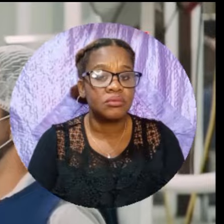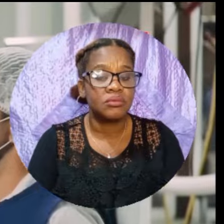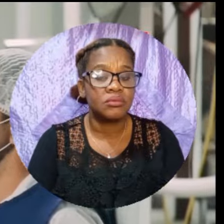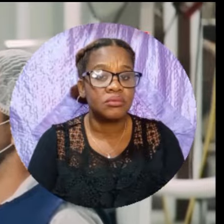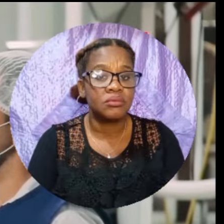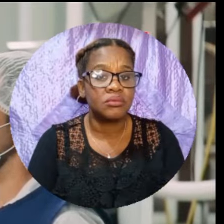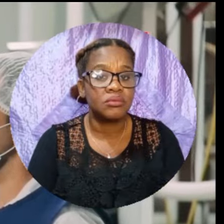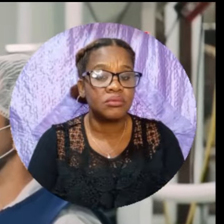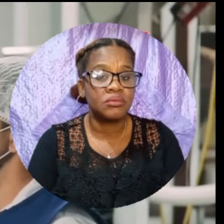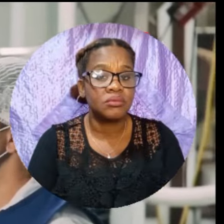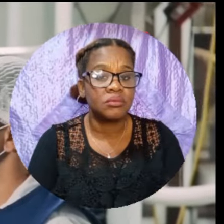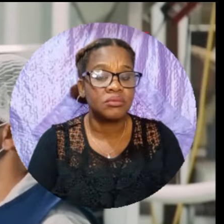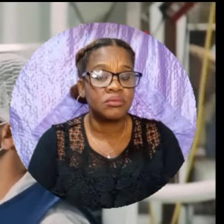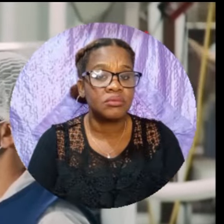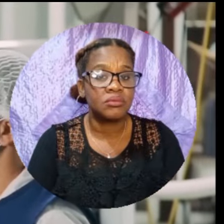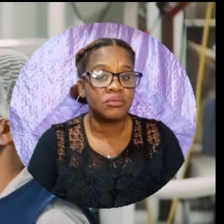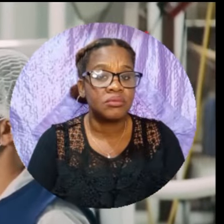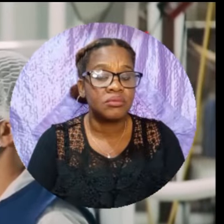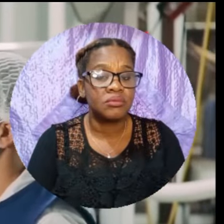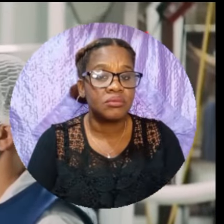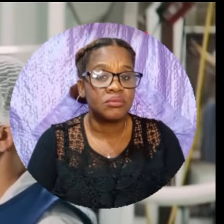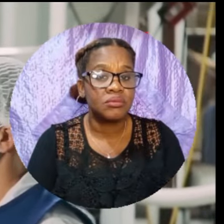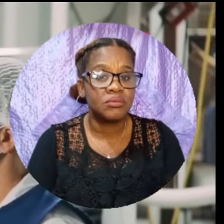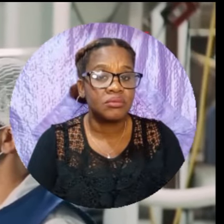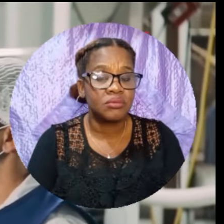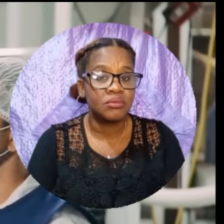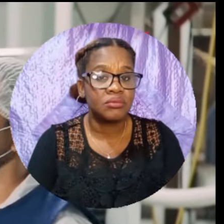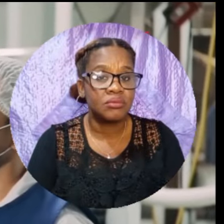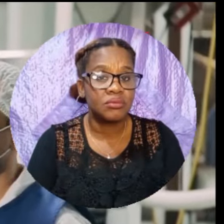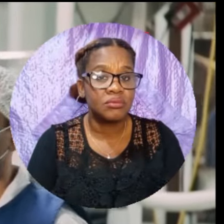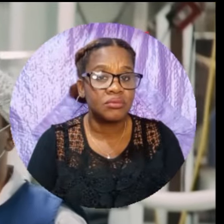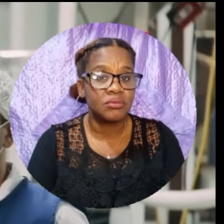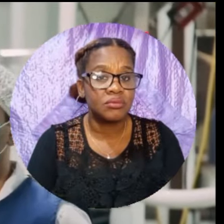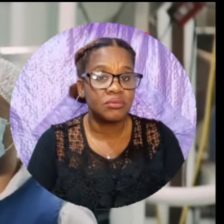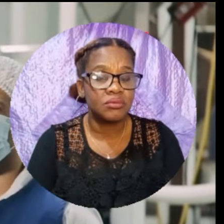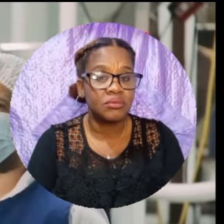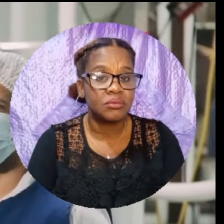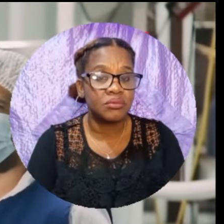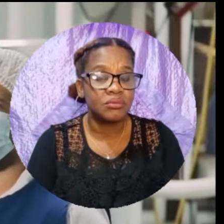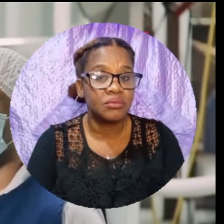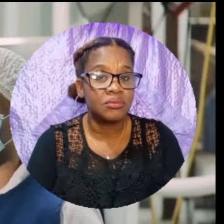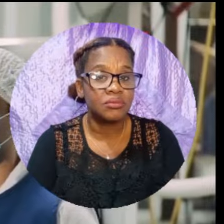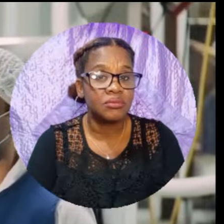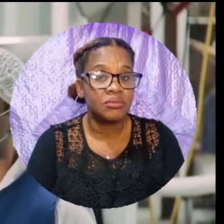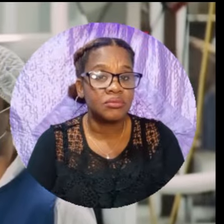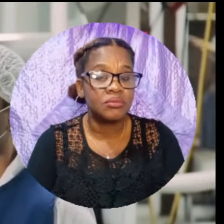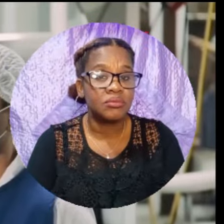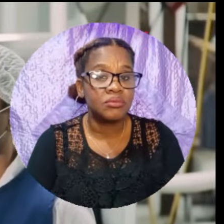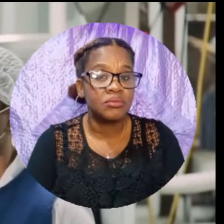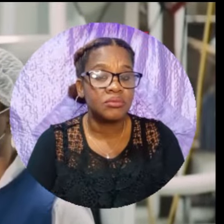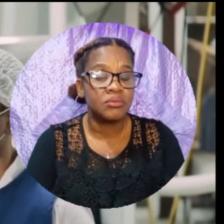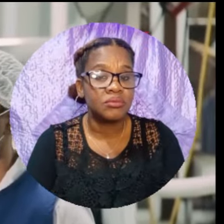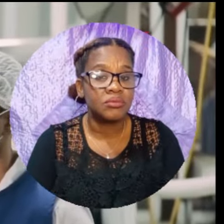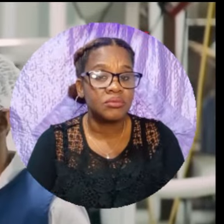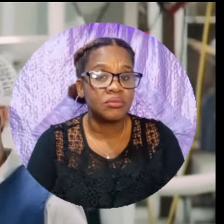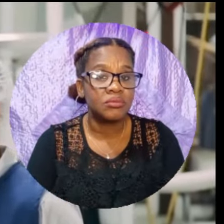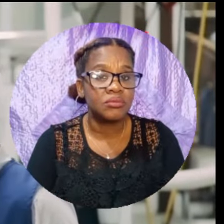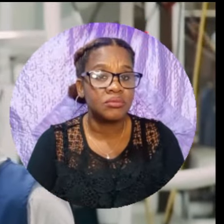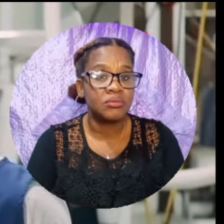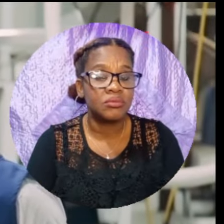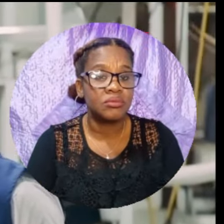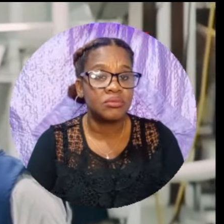perfil dominicano, que es nuevo, 100% grano, 100% arábica y 100% dominicano. A tomar café